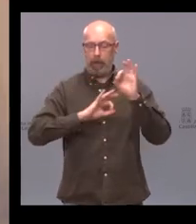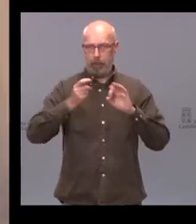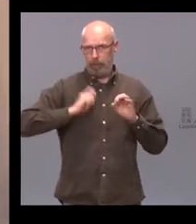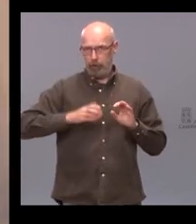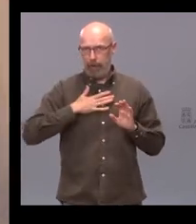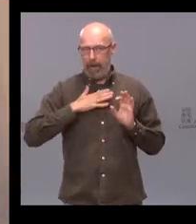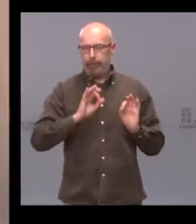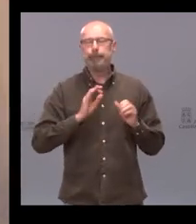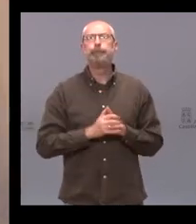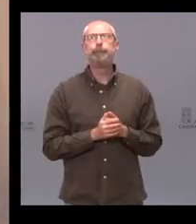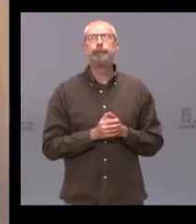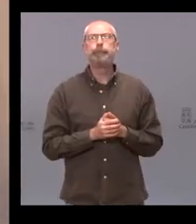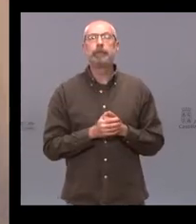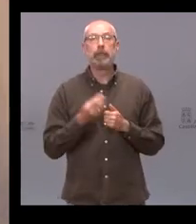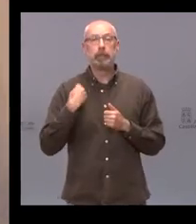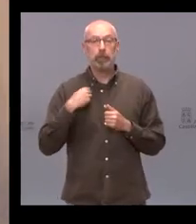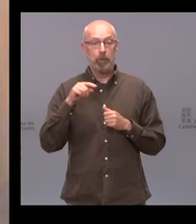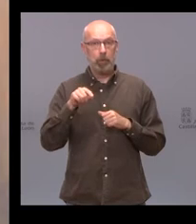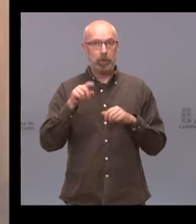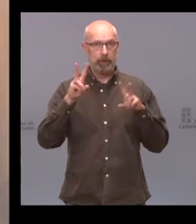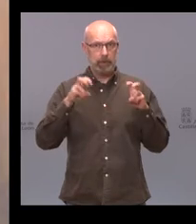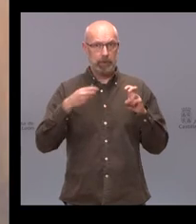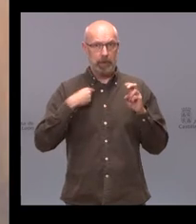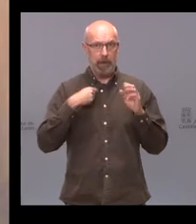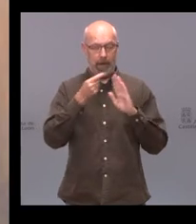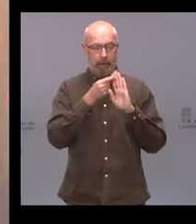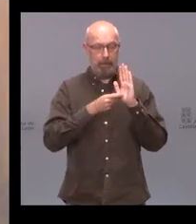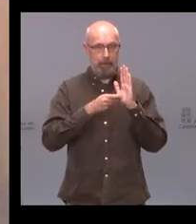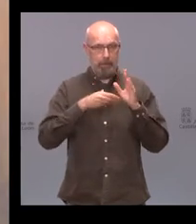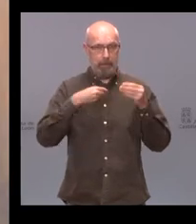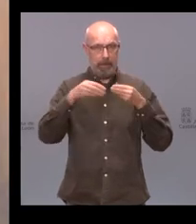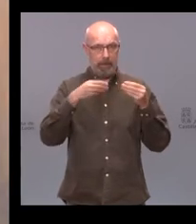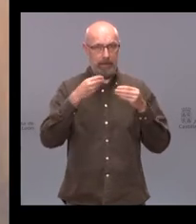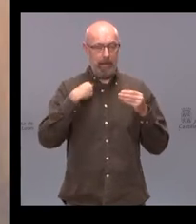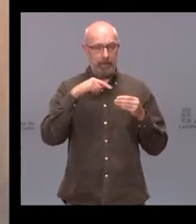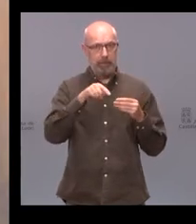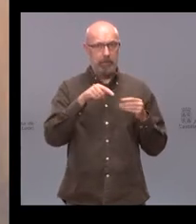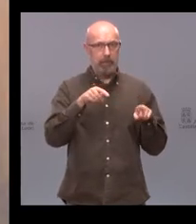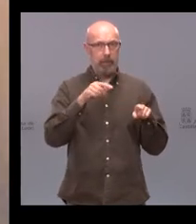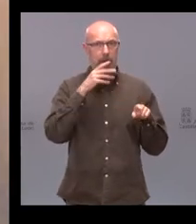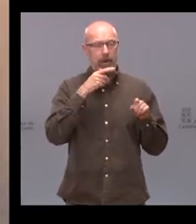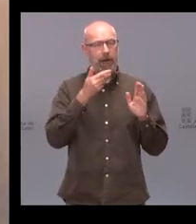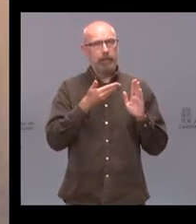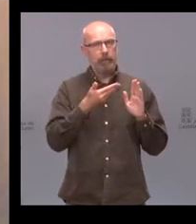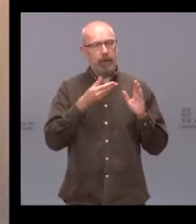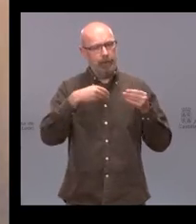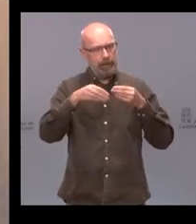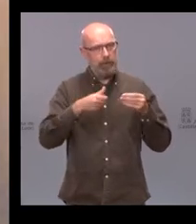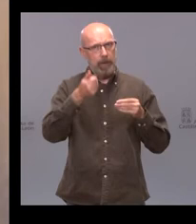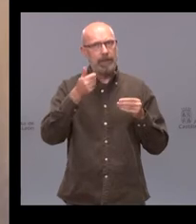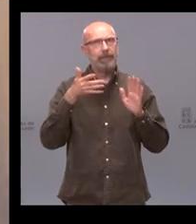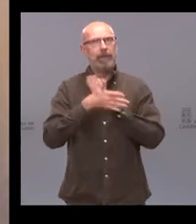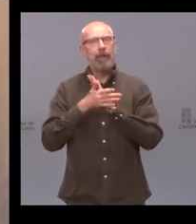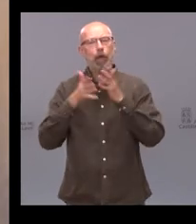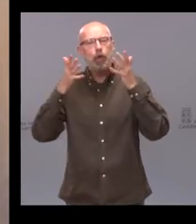con el decaimiento de las medidas que se adoptaban con la hostelería hace también que decaigan los consejos extraordinarios de